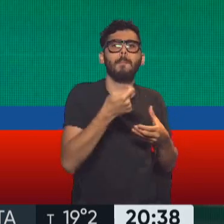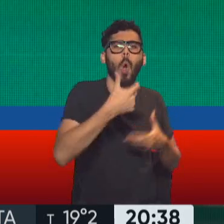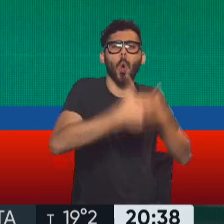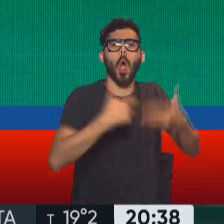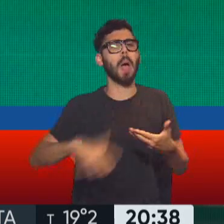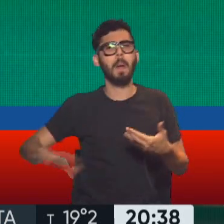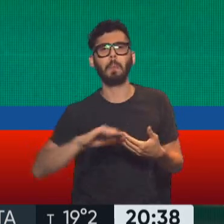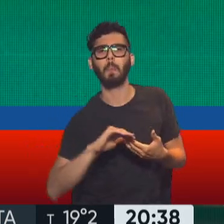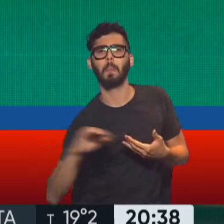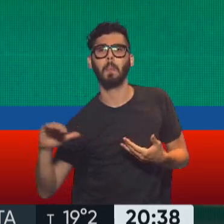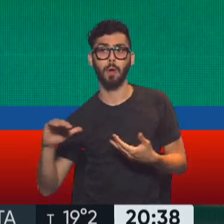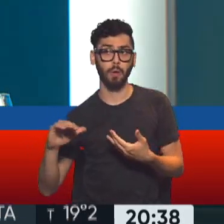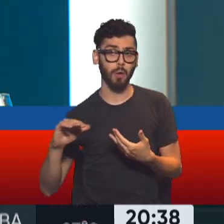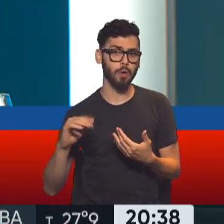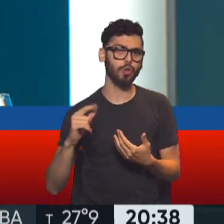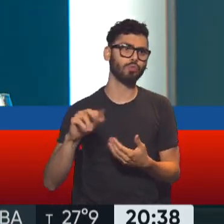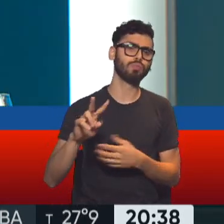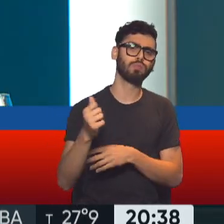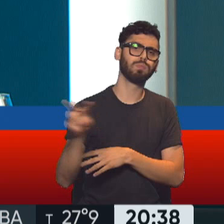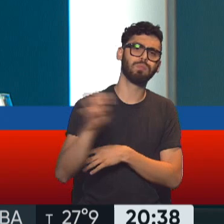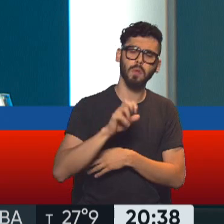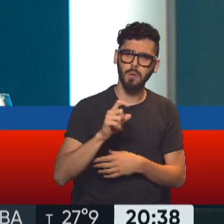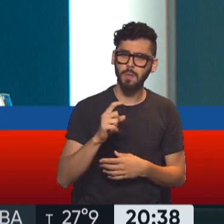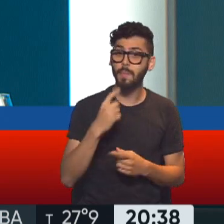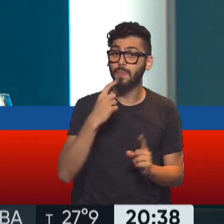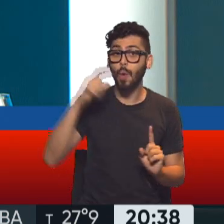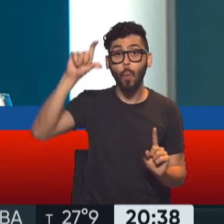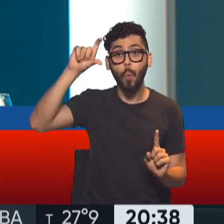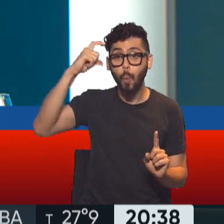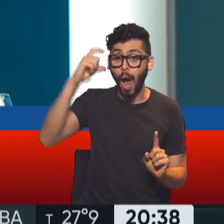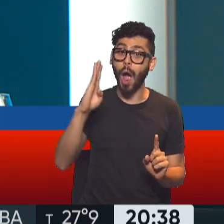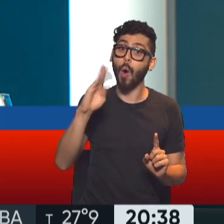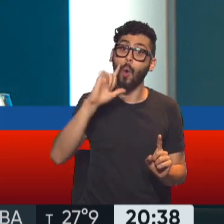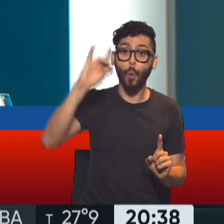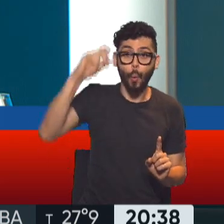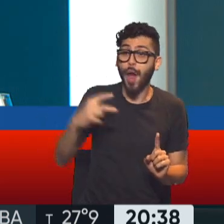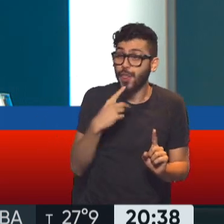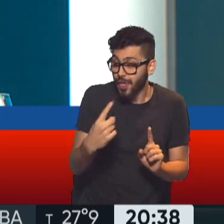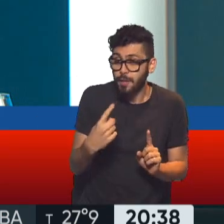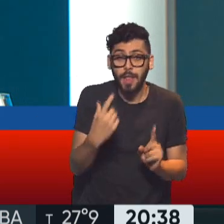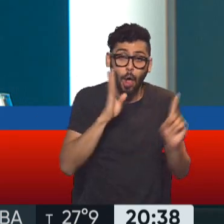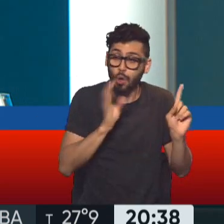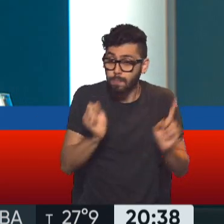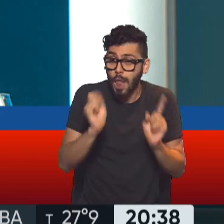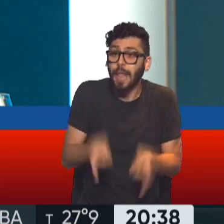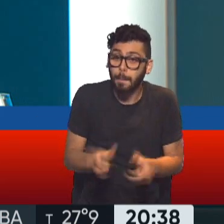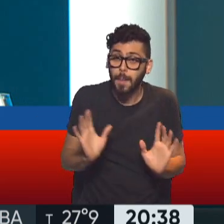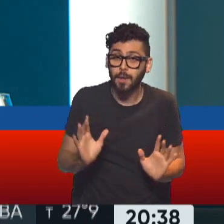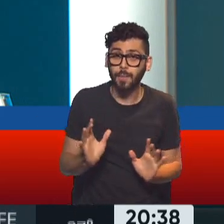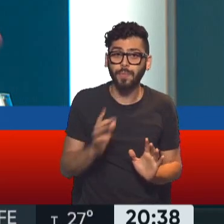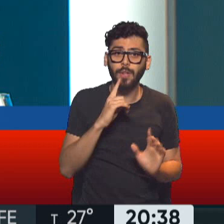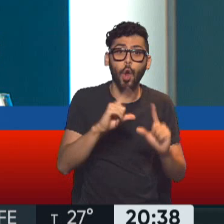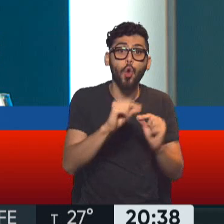¿Pasó a grandes rasgos en todos lados? Si acá estuviera Joe Biden, te diría, así pasó en Estados Unidos también. Biden te diría eso y te daría